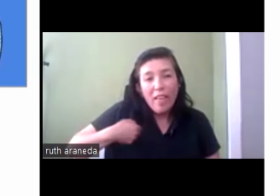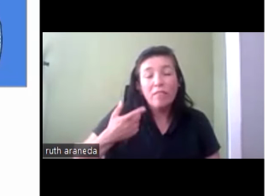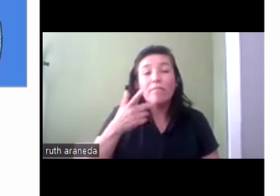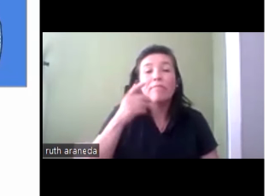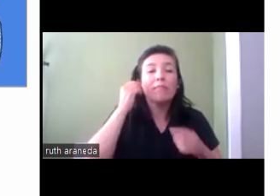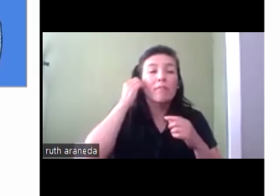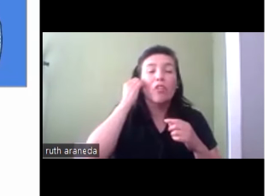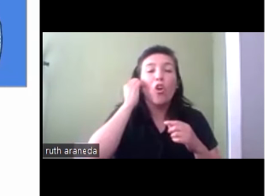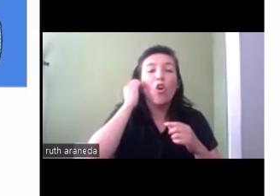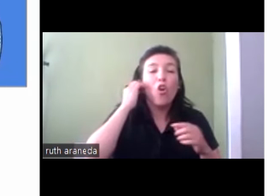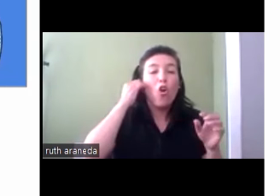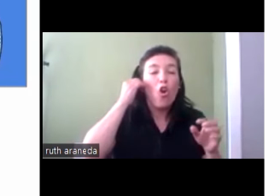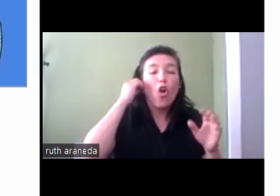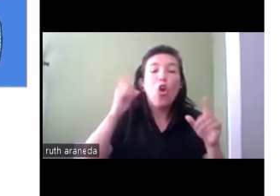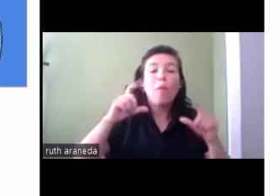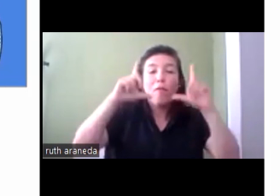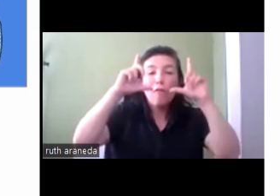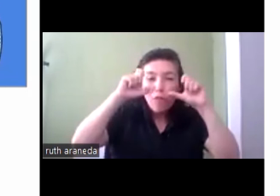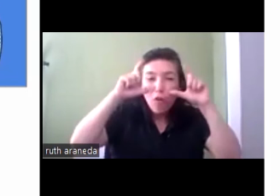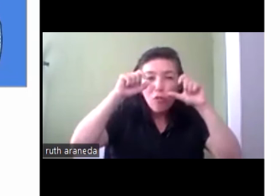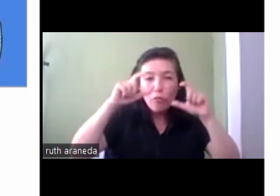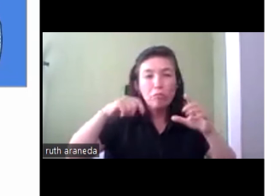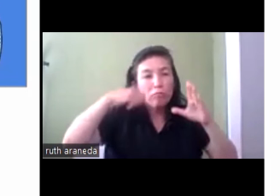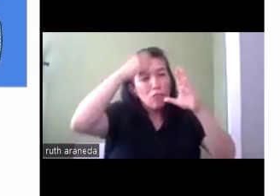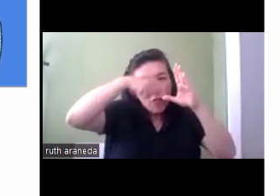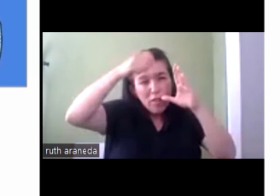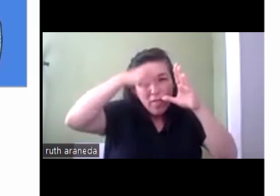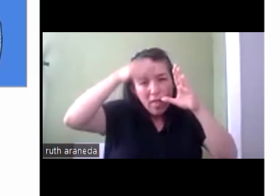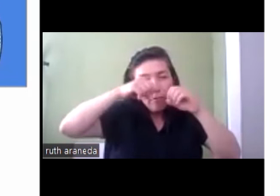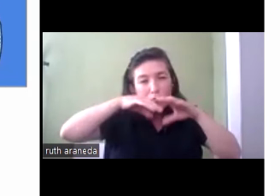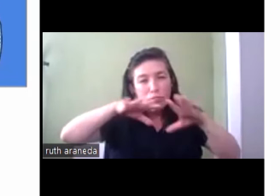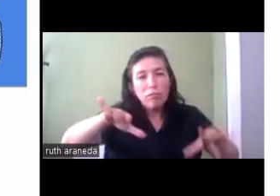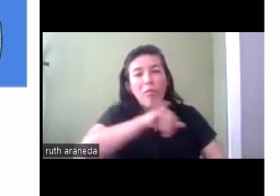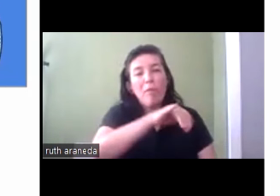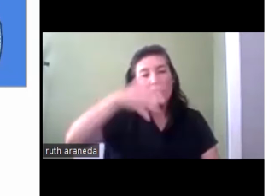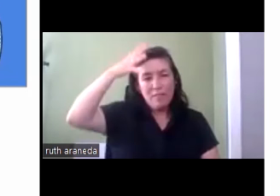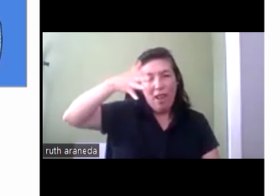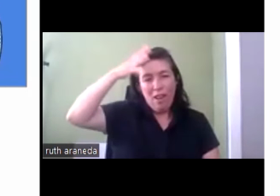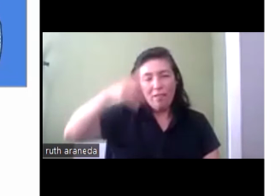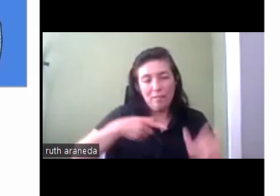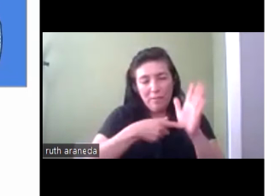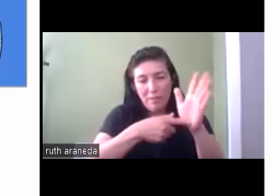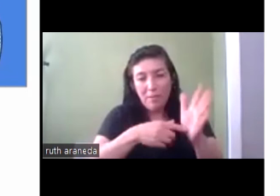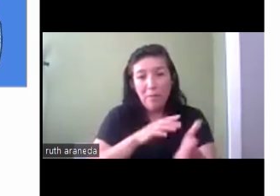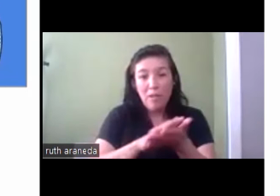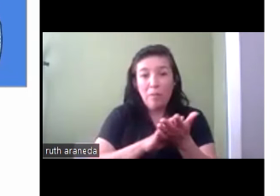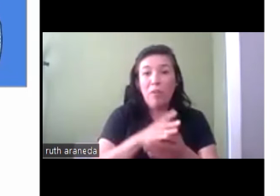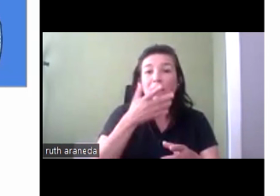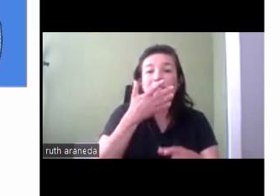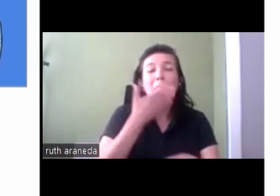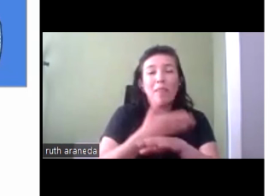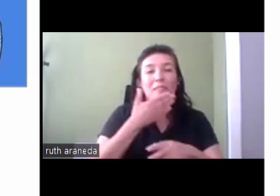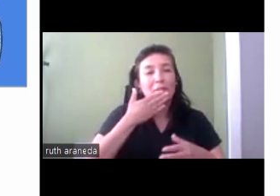material visual que, que hemos estado incorporando a nuestras presentaciones. Por ejemplo, hemos hecho muchos flyers, muchos